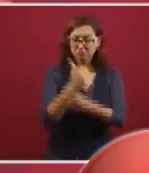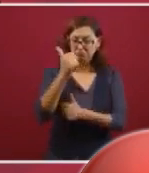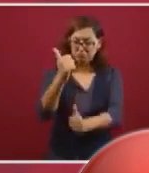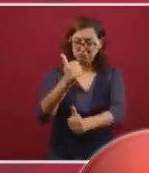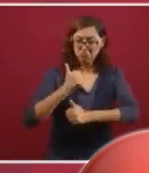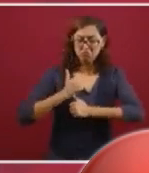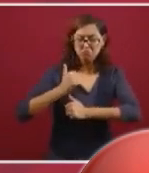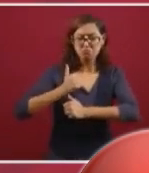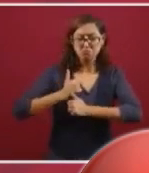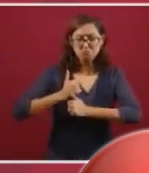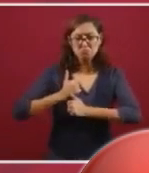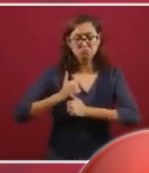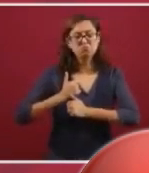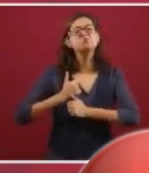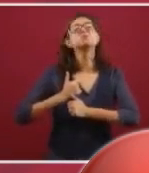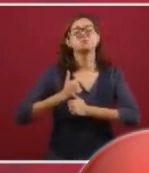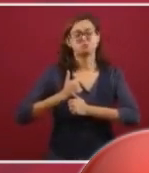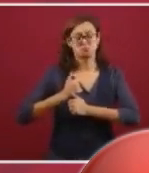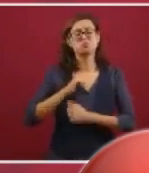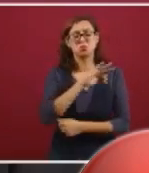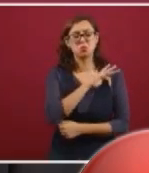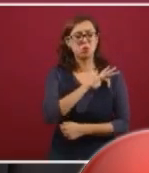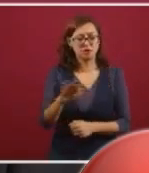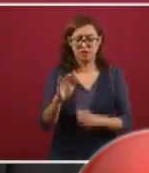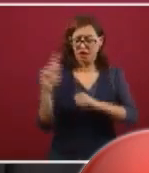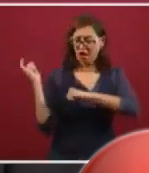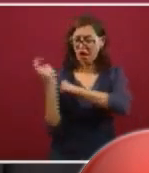sea un militar.